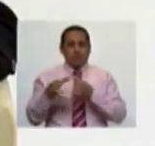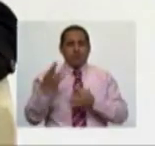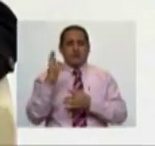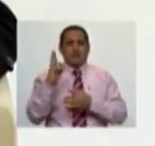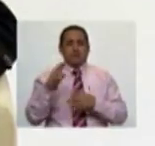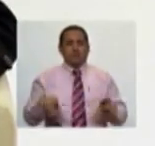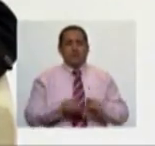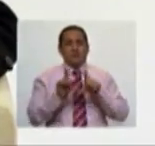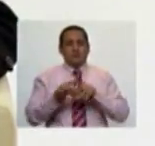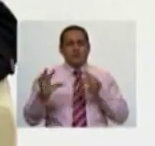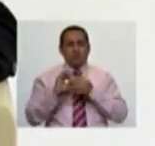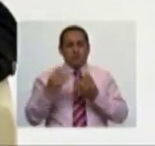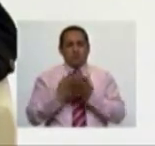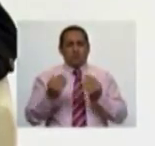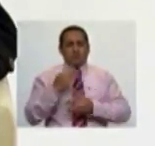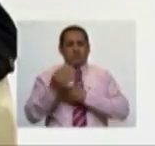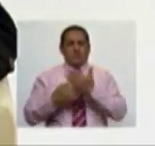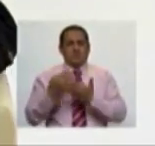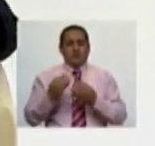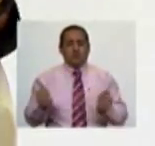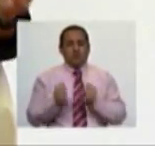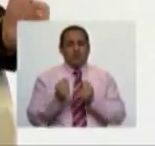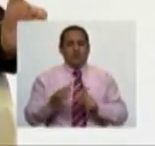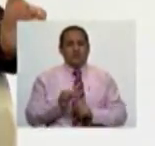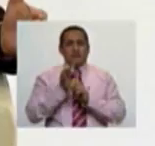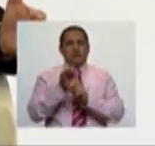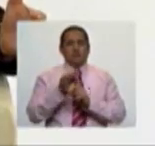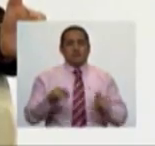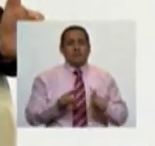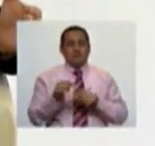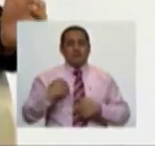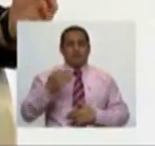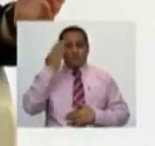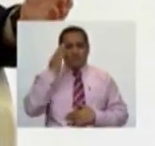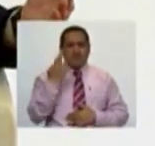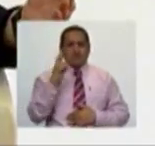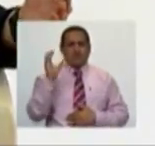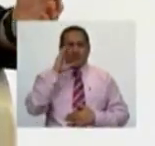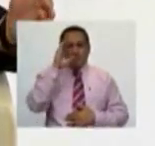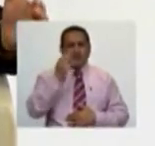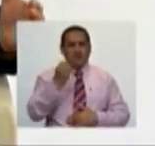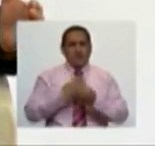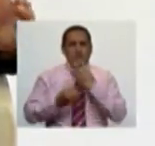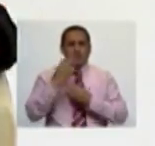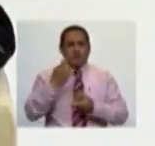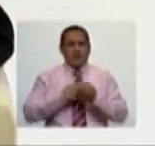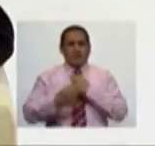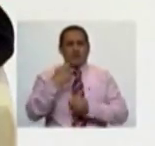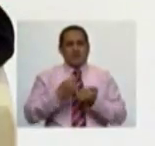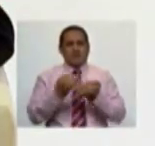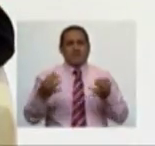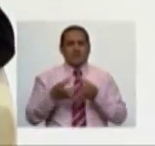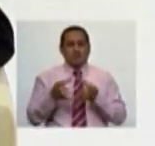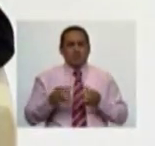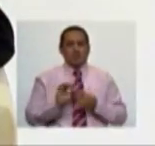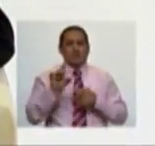que se unen en pro del delito, con especializaciones. Tenemos el delincuente que busca la información y que vende la información